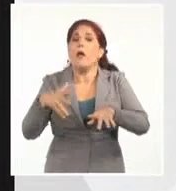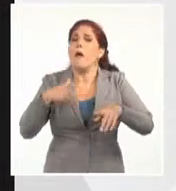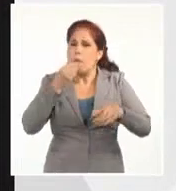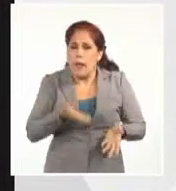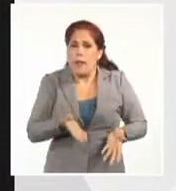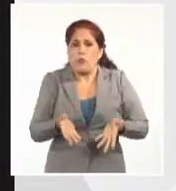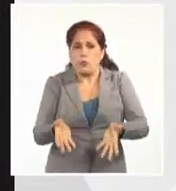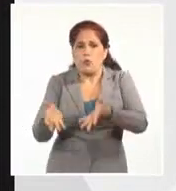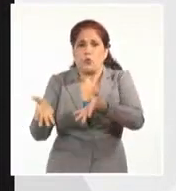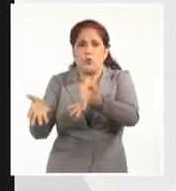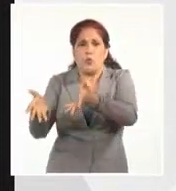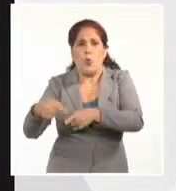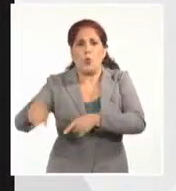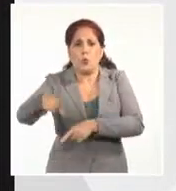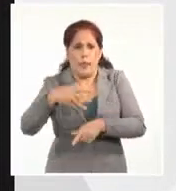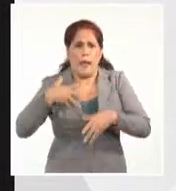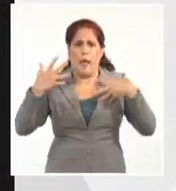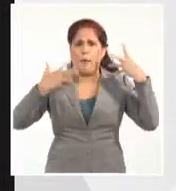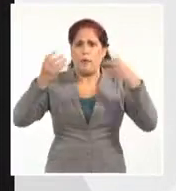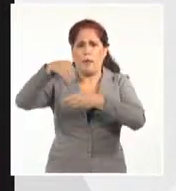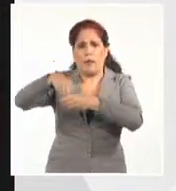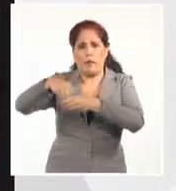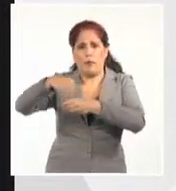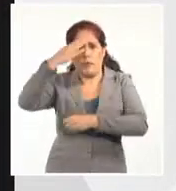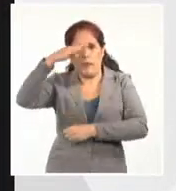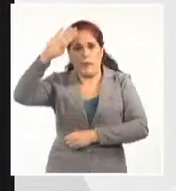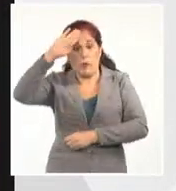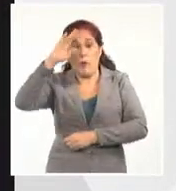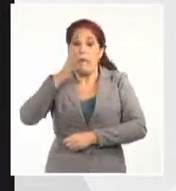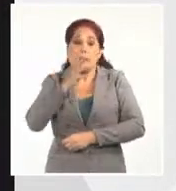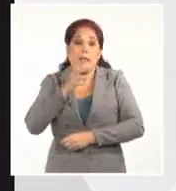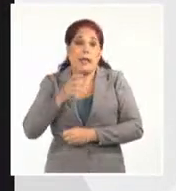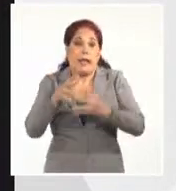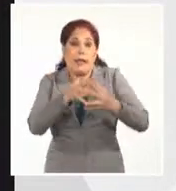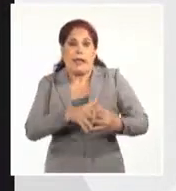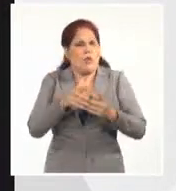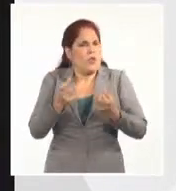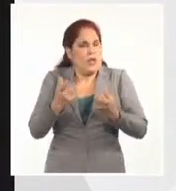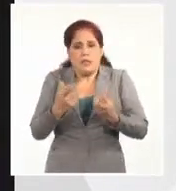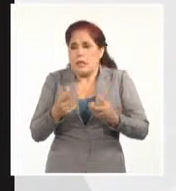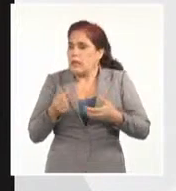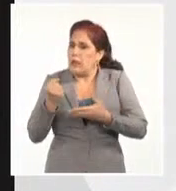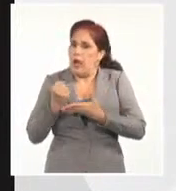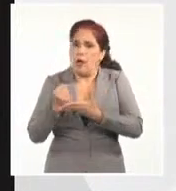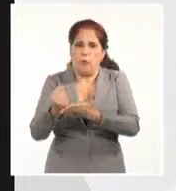parte de los Estados Unidos y lo único necesario es que la gente salga a la calle y todo esto. Bueno,